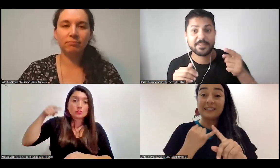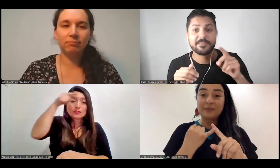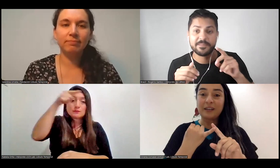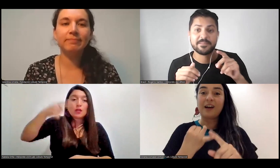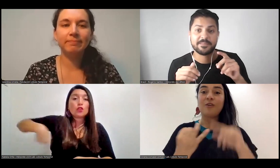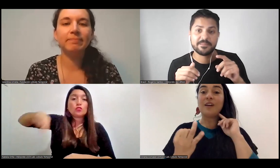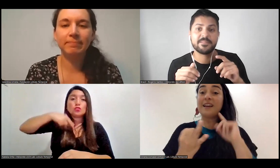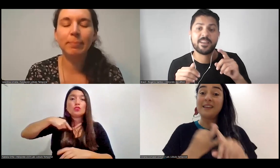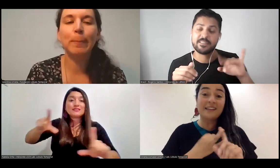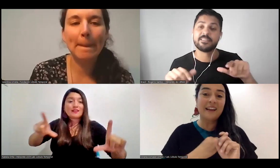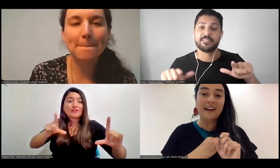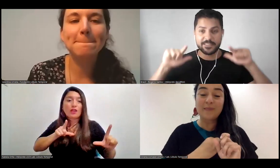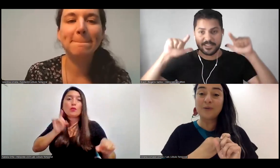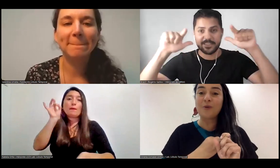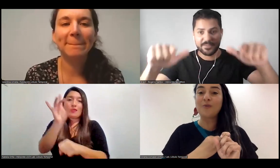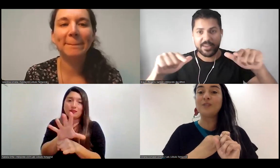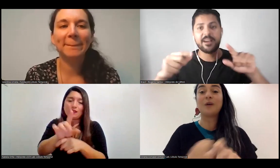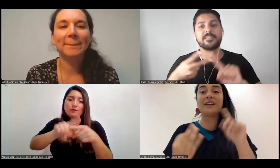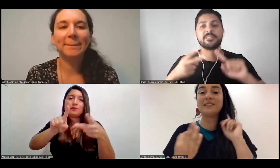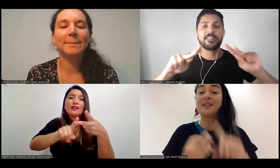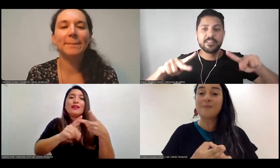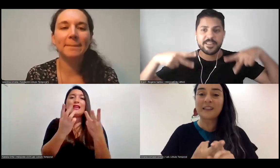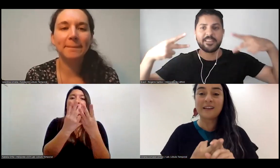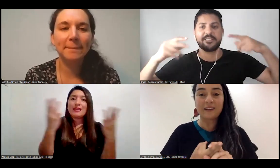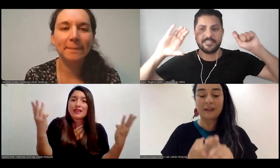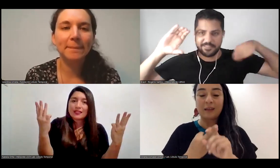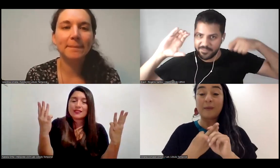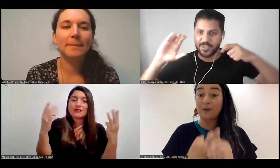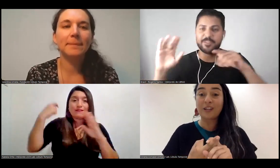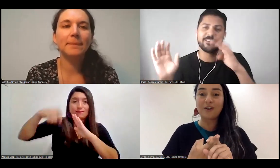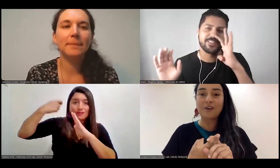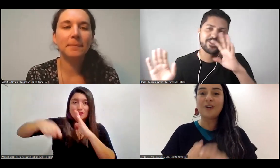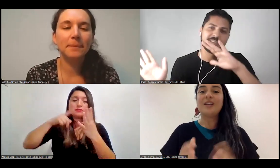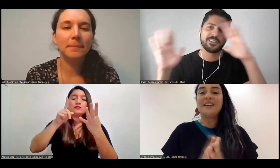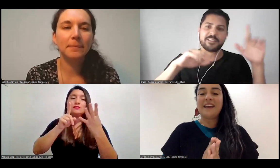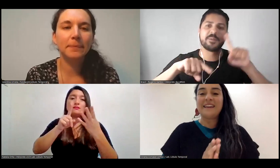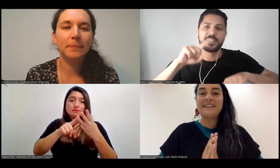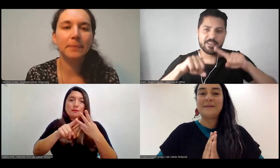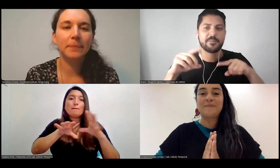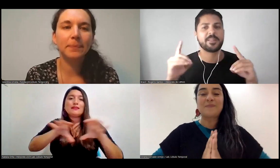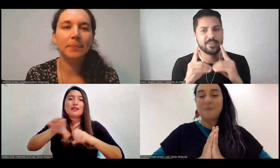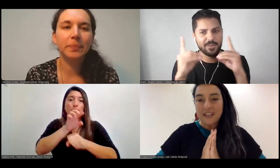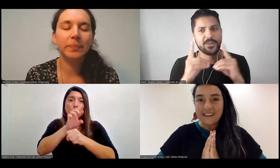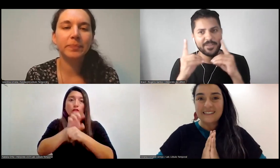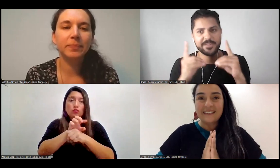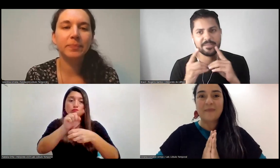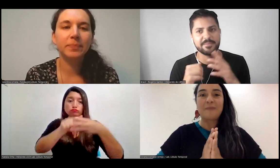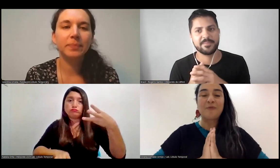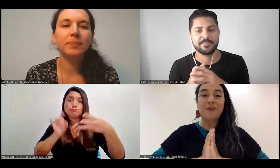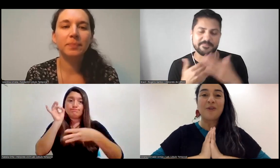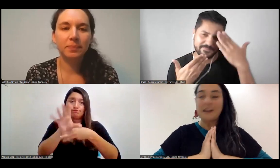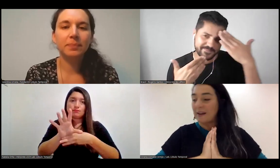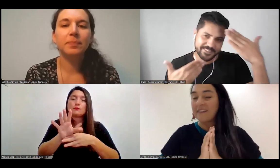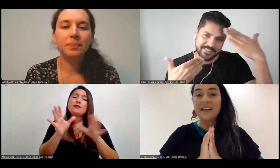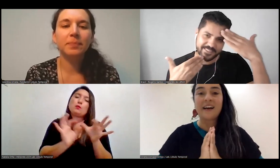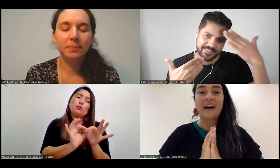el certificado, el link de las cápsulas audiovisuales y material pedagógico. Y muy agradecida. Por